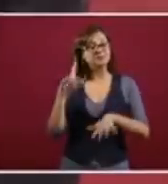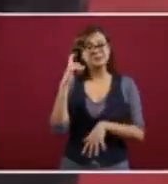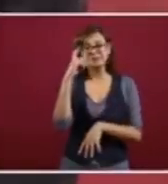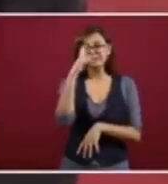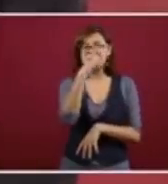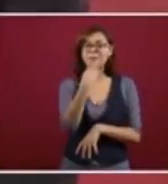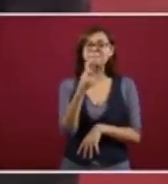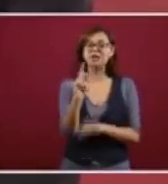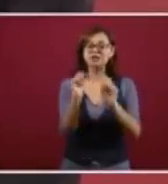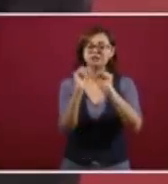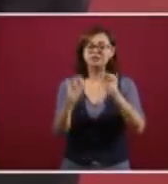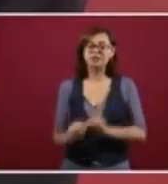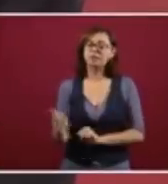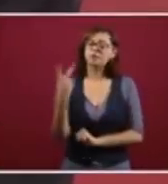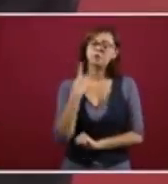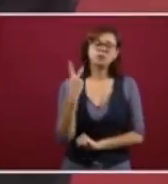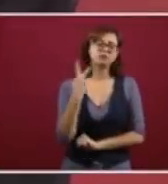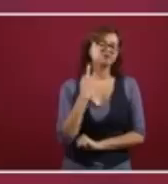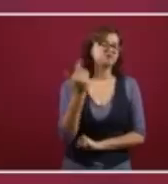político de gobierno